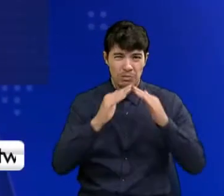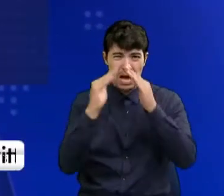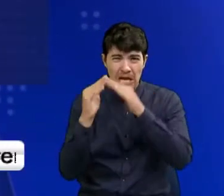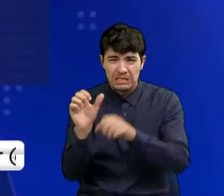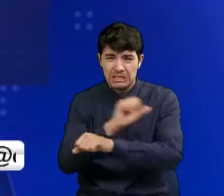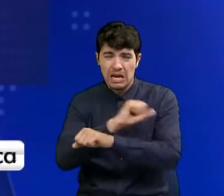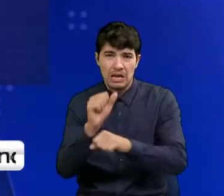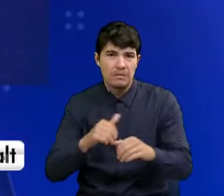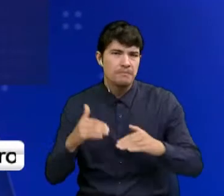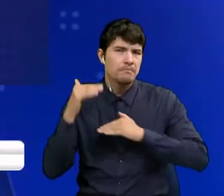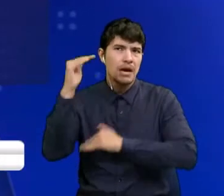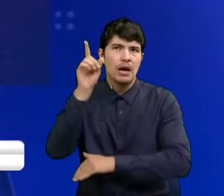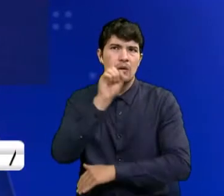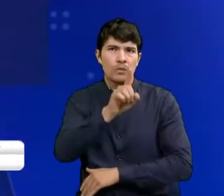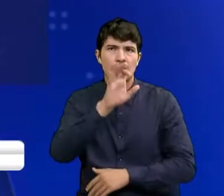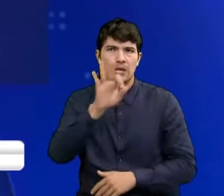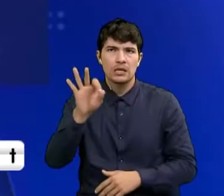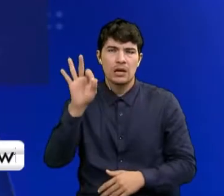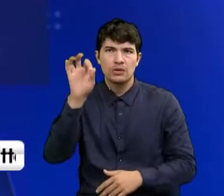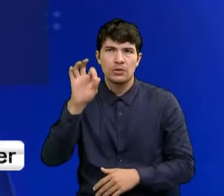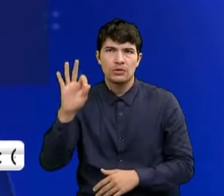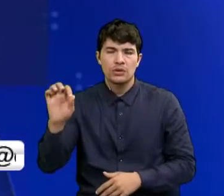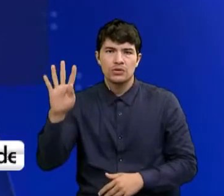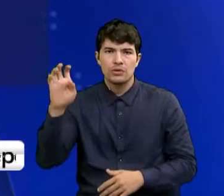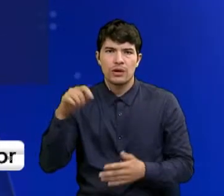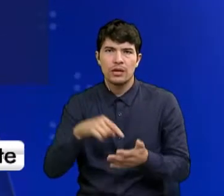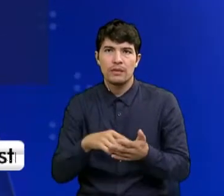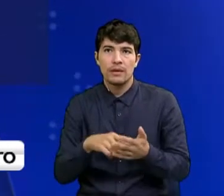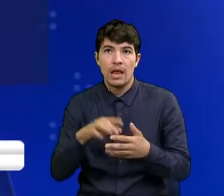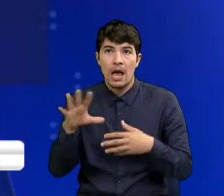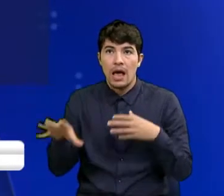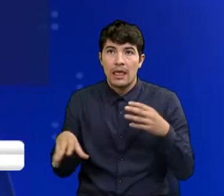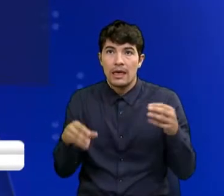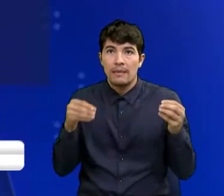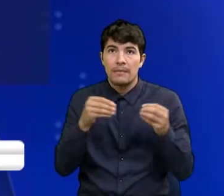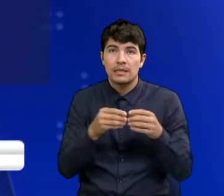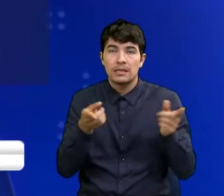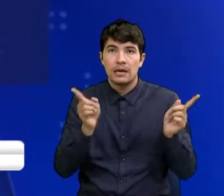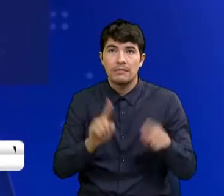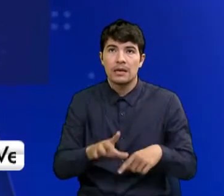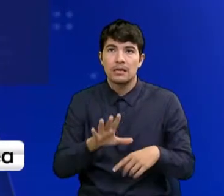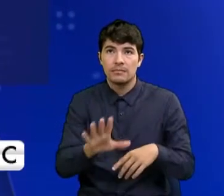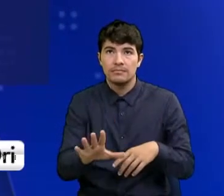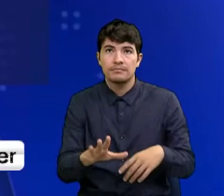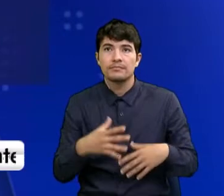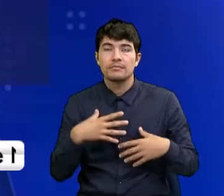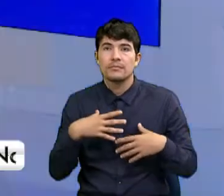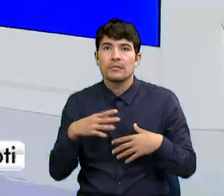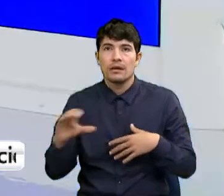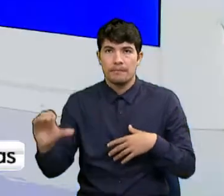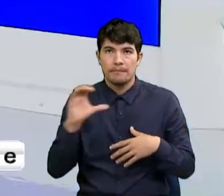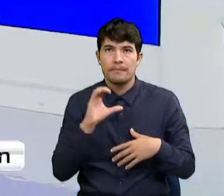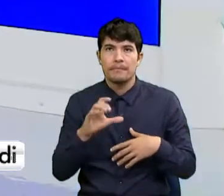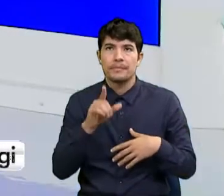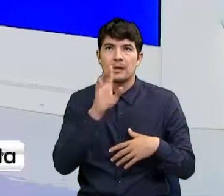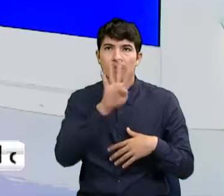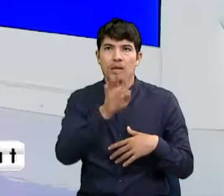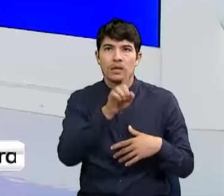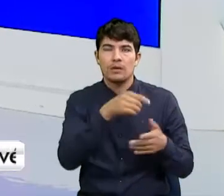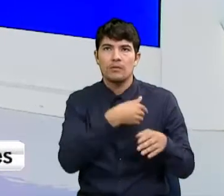133 millones 889 mil pesos además patrimonio bruto igual o superior a 41 millones